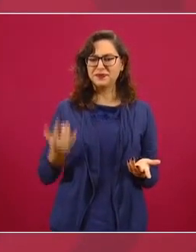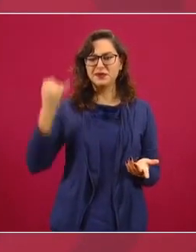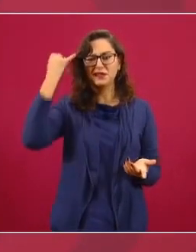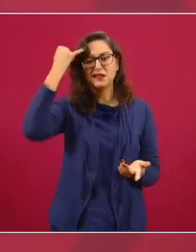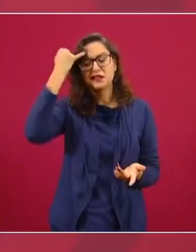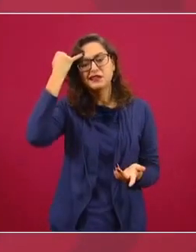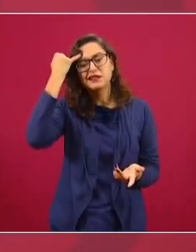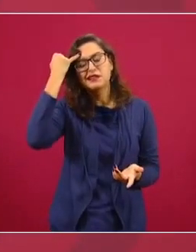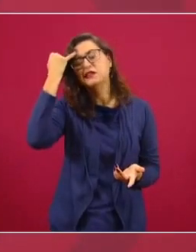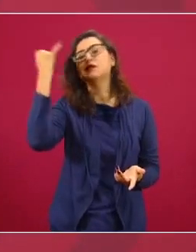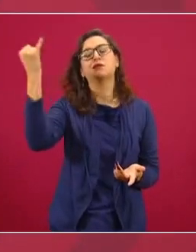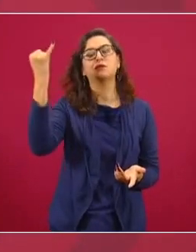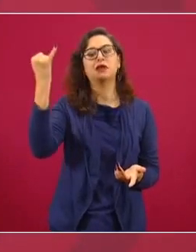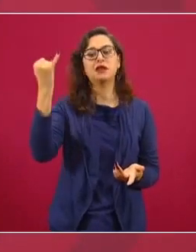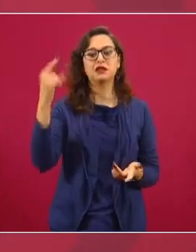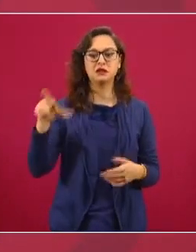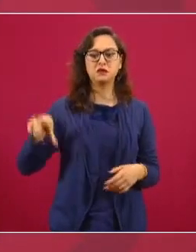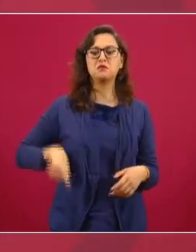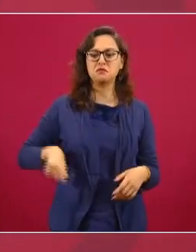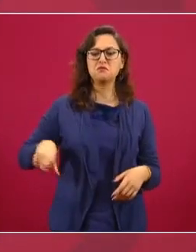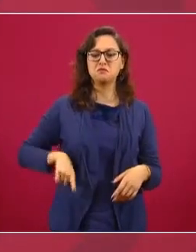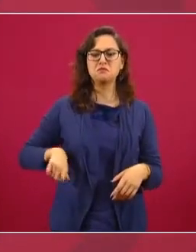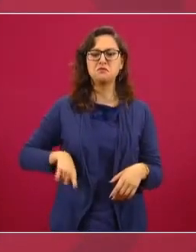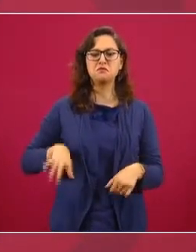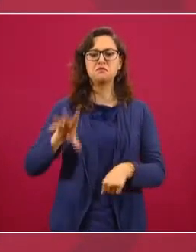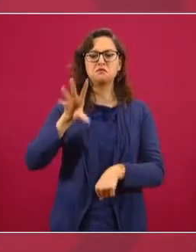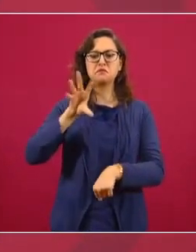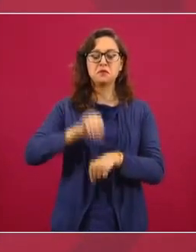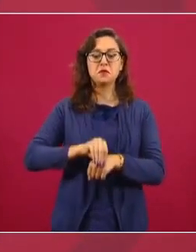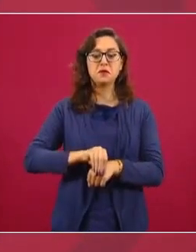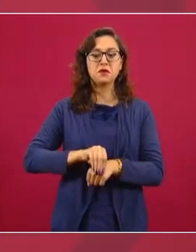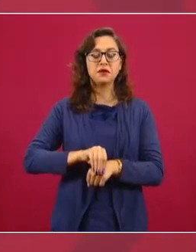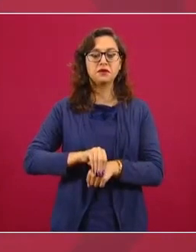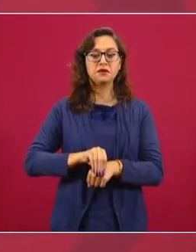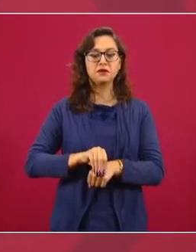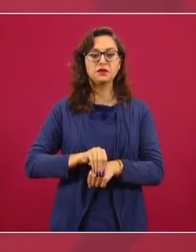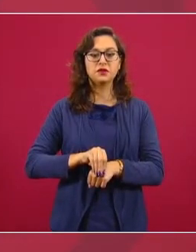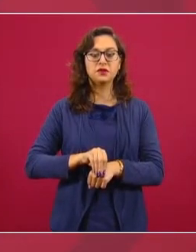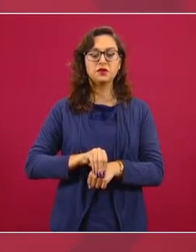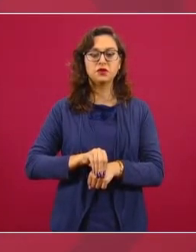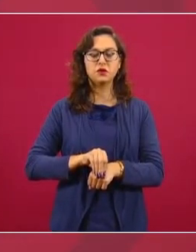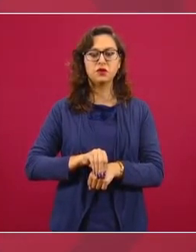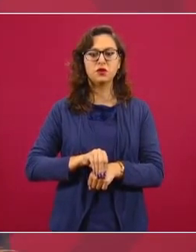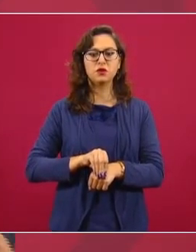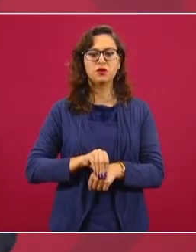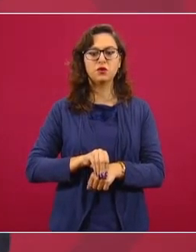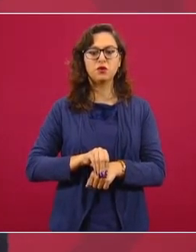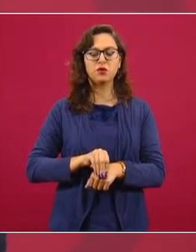permitir desde el gobierno mexicano que se